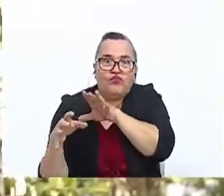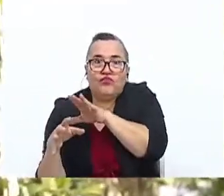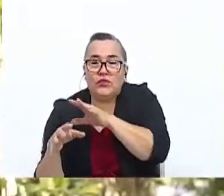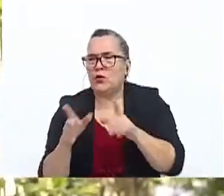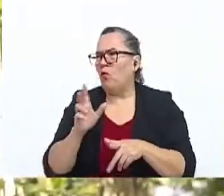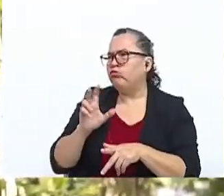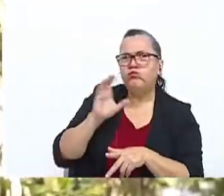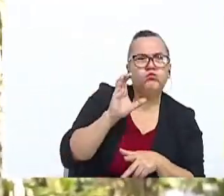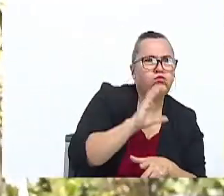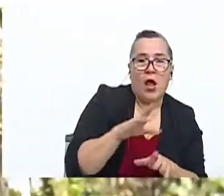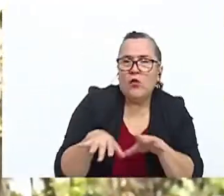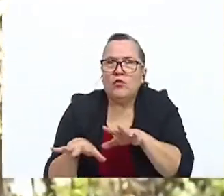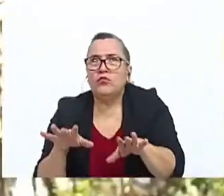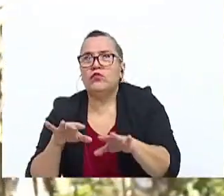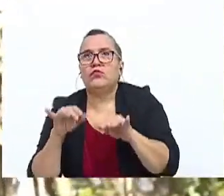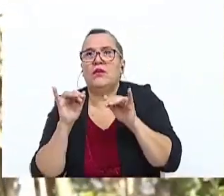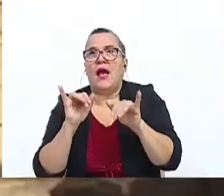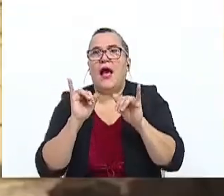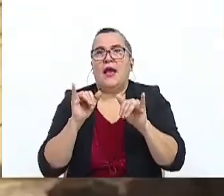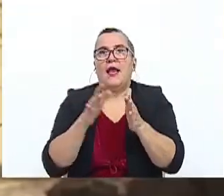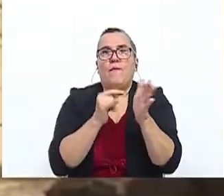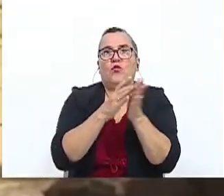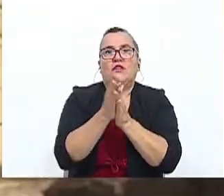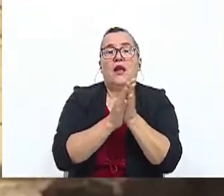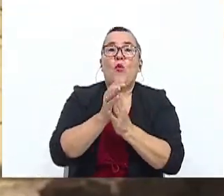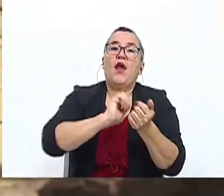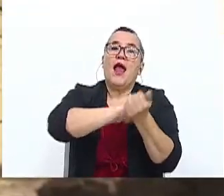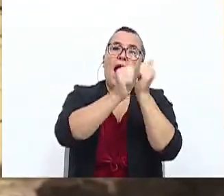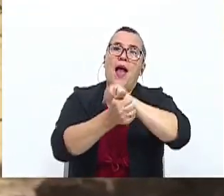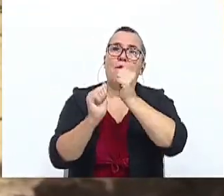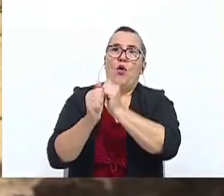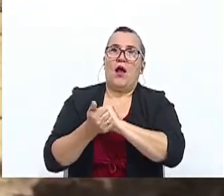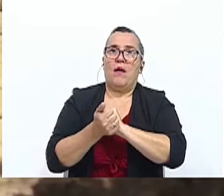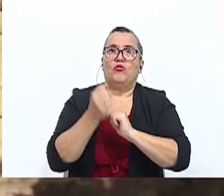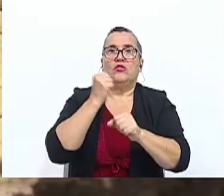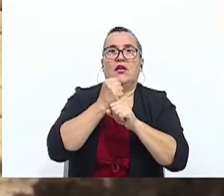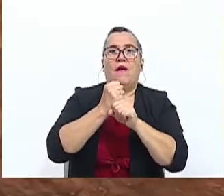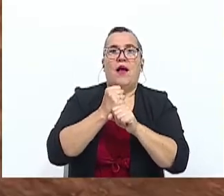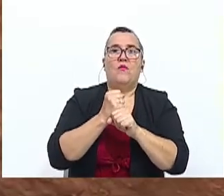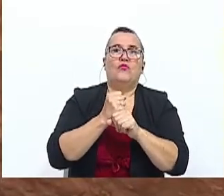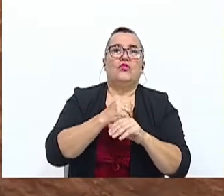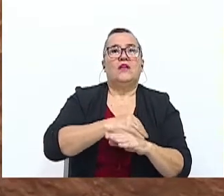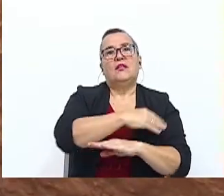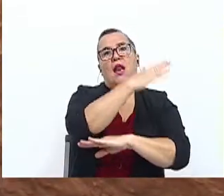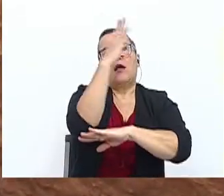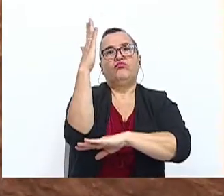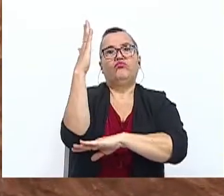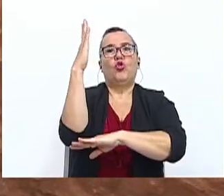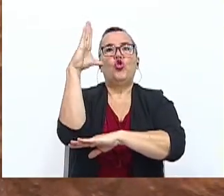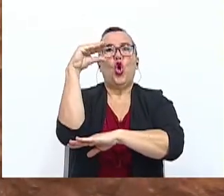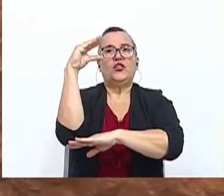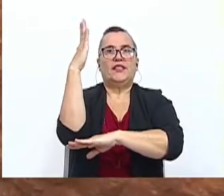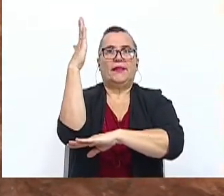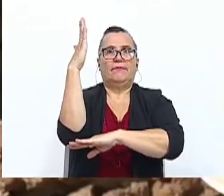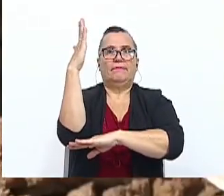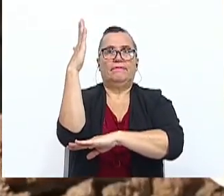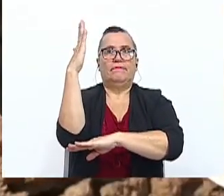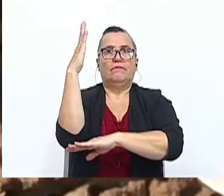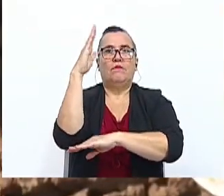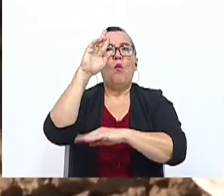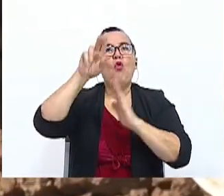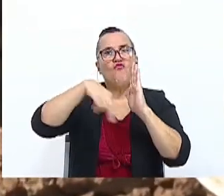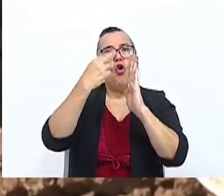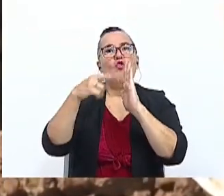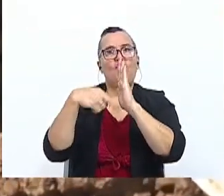Se aprovecharon porque anoche es un cambio de rol. Nosotros trabajamos hasta las 0 horas, hasta las 12 de la noche, por rol.